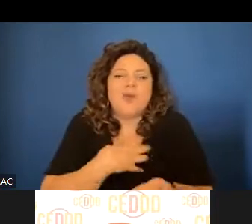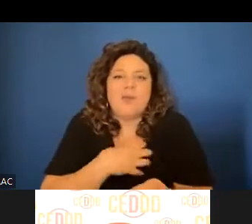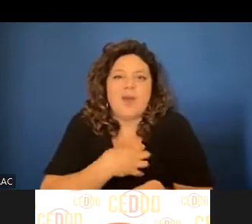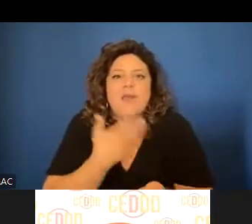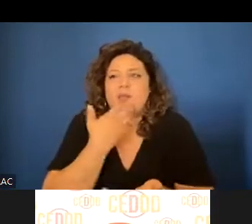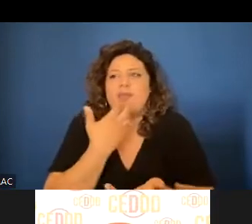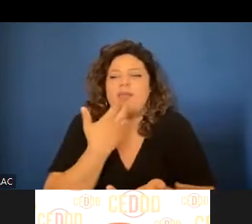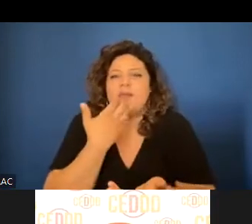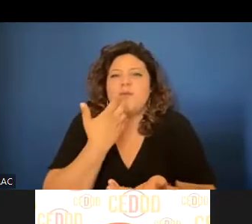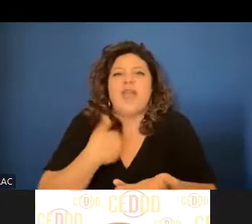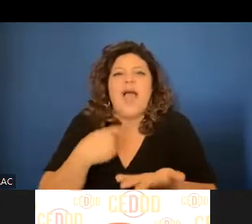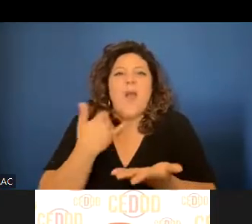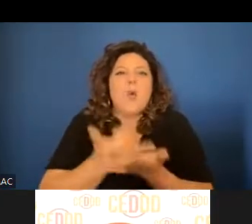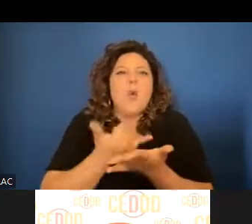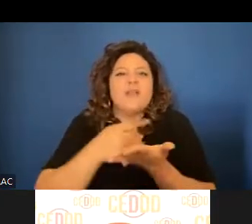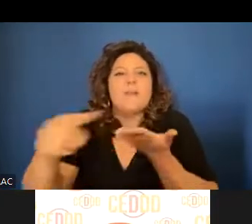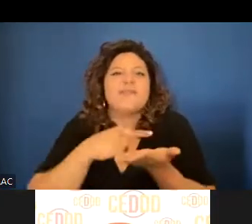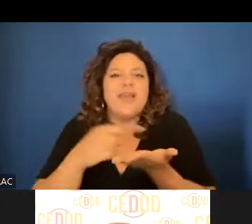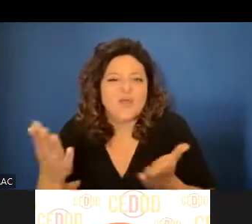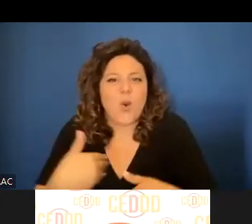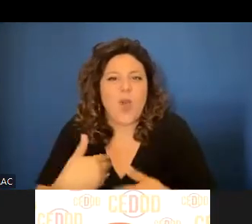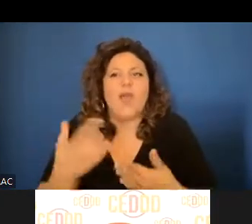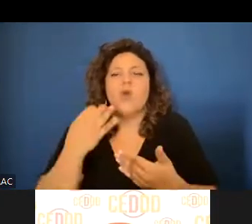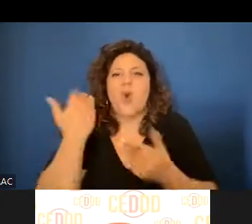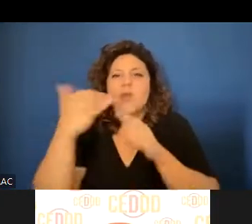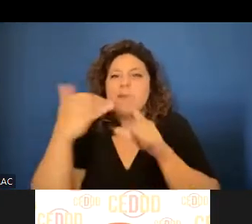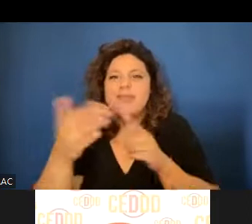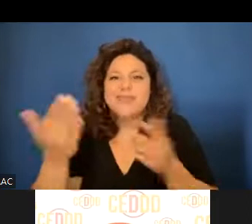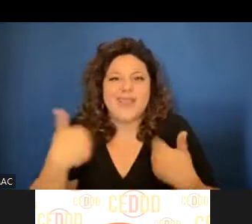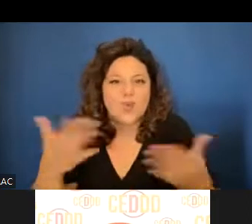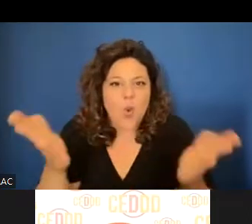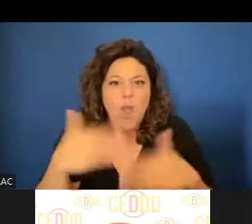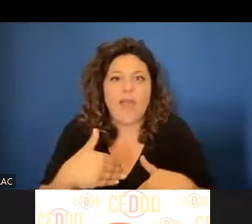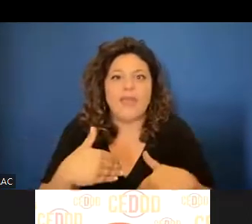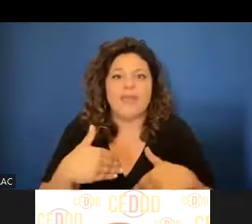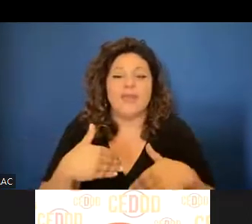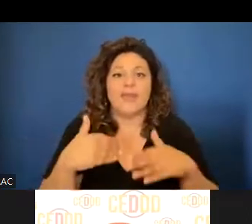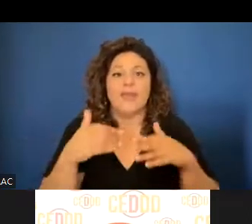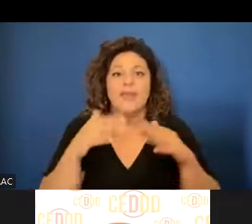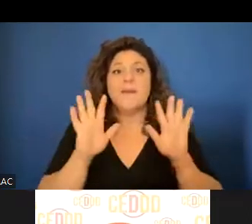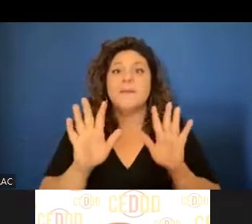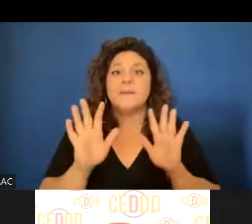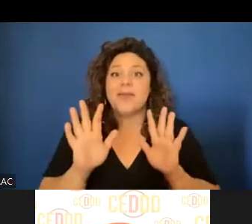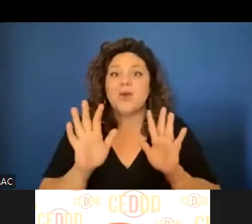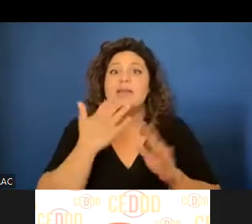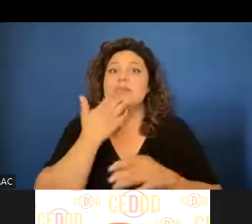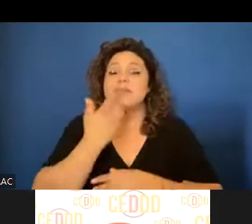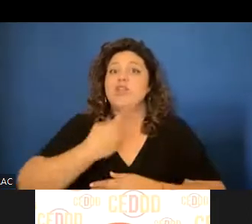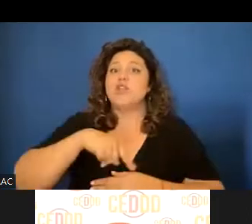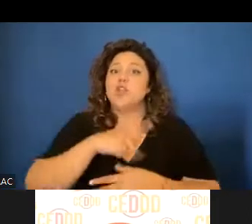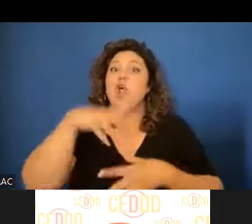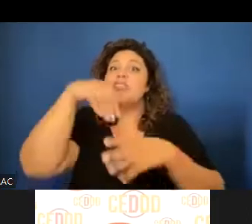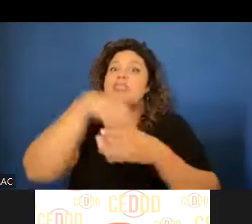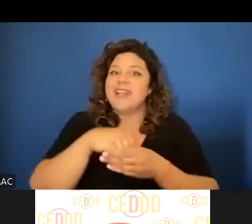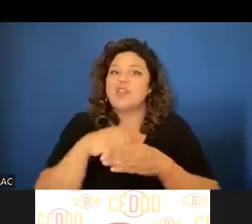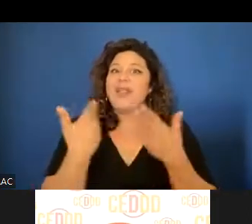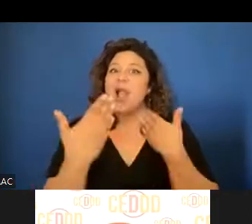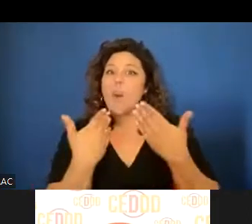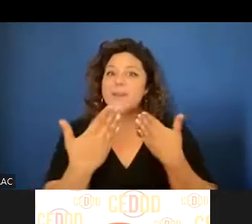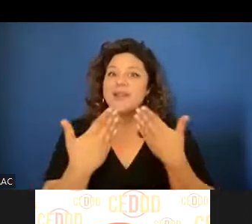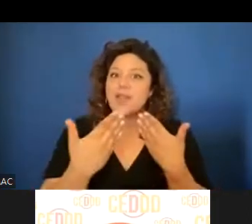obligación específica nueva que deban tener en cuenta? ¿Hay alguna novedad importante en ese ámbito? Bueno, aquí estamos hablando de